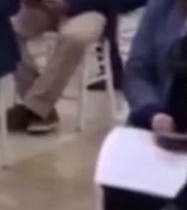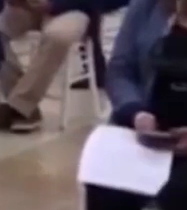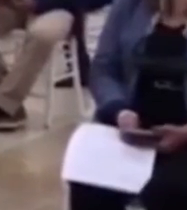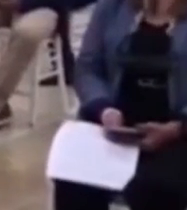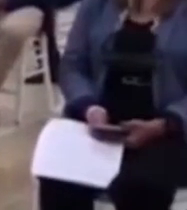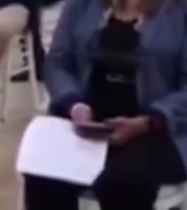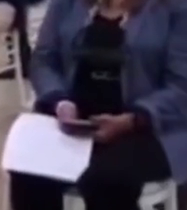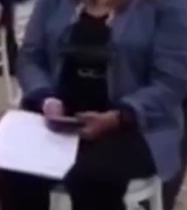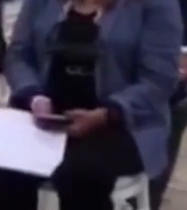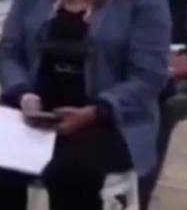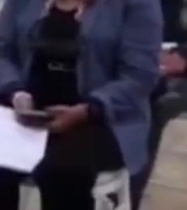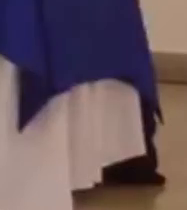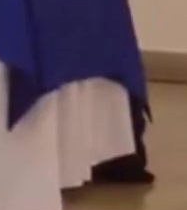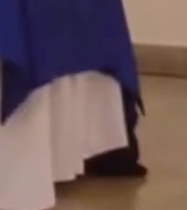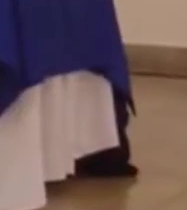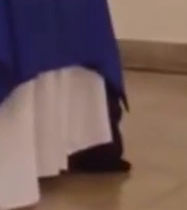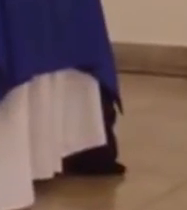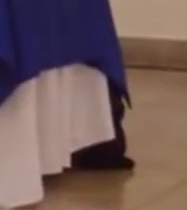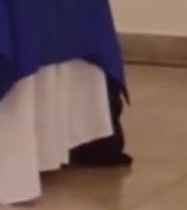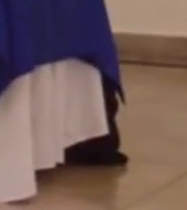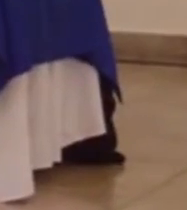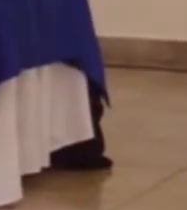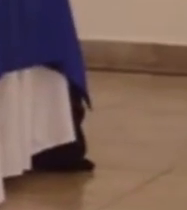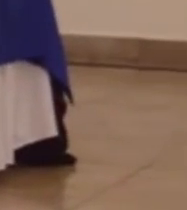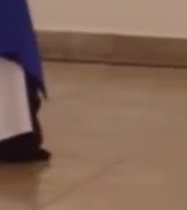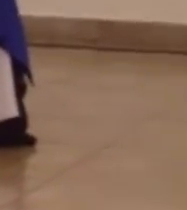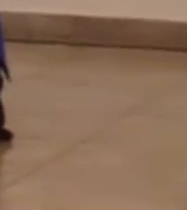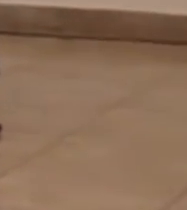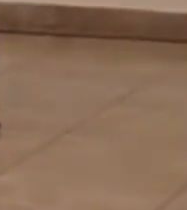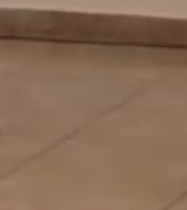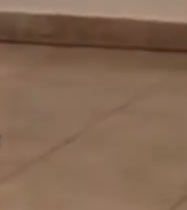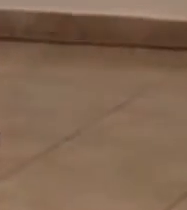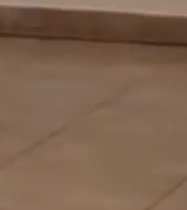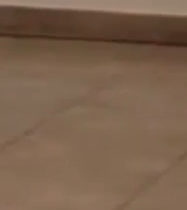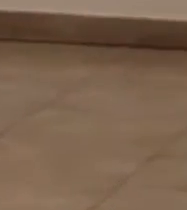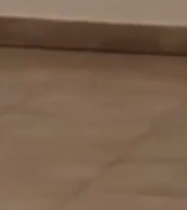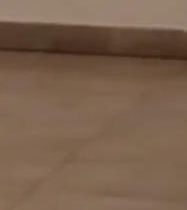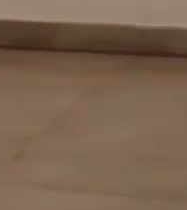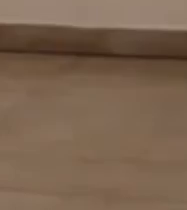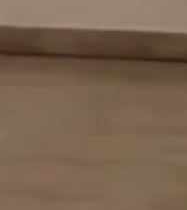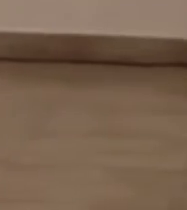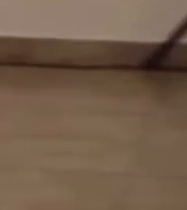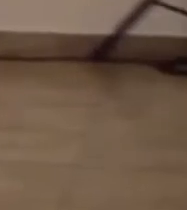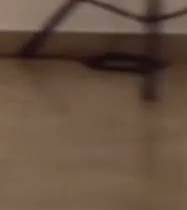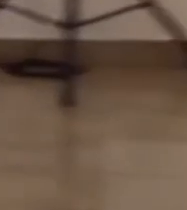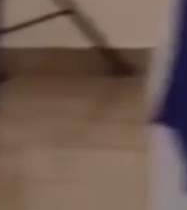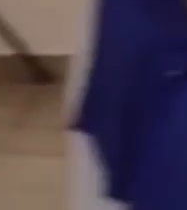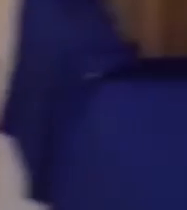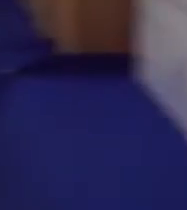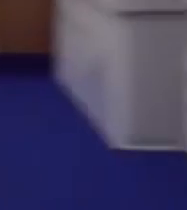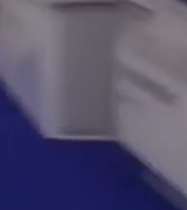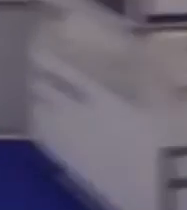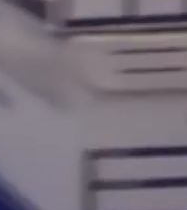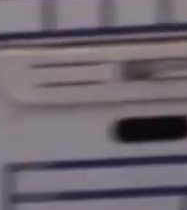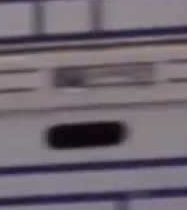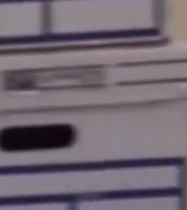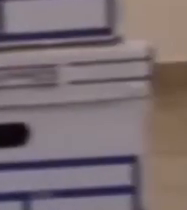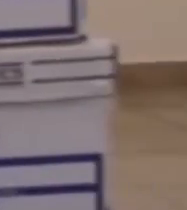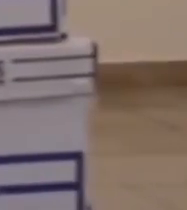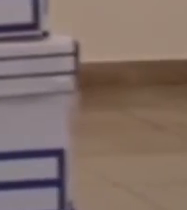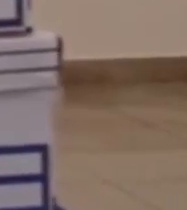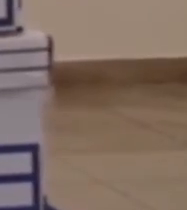por parte de interesados en el proyecto adquisición de equipo ejecución y administración del sistema integral de inspección aduanal